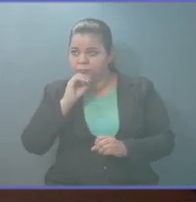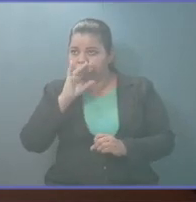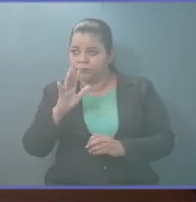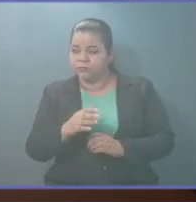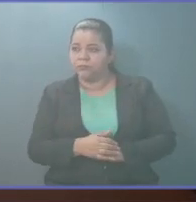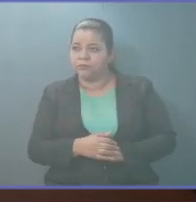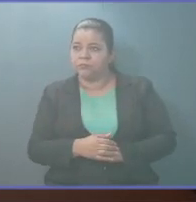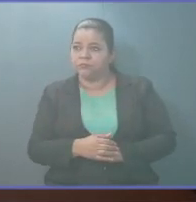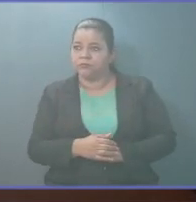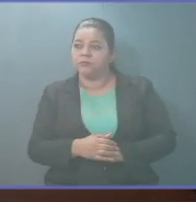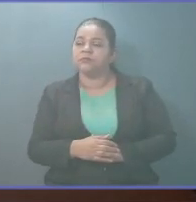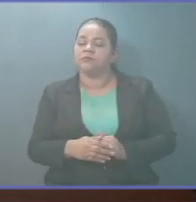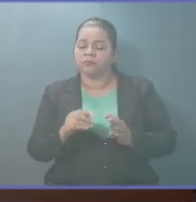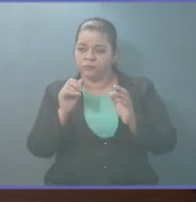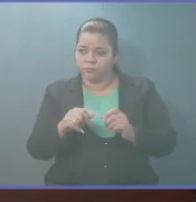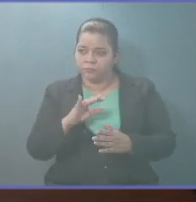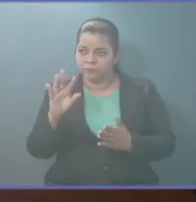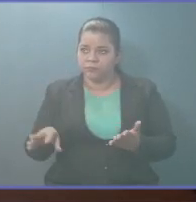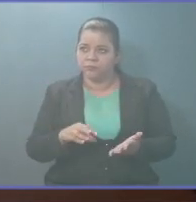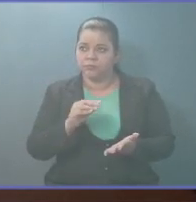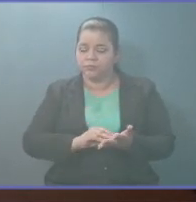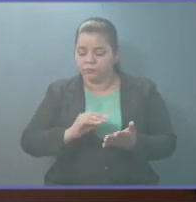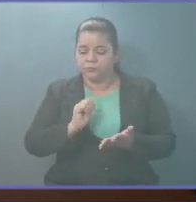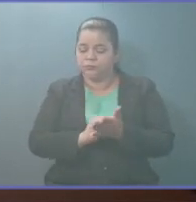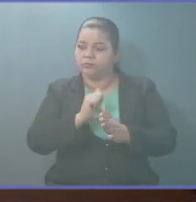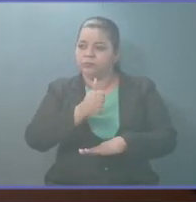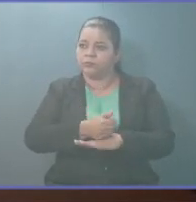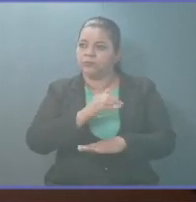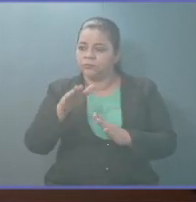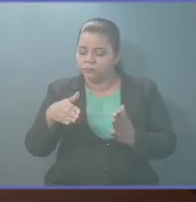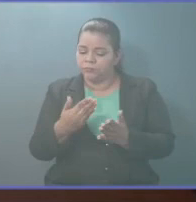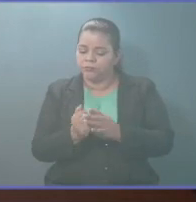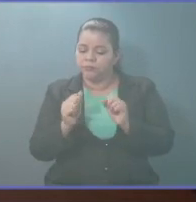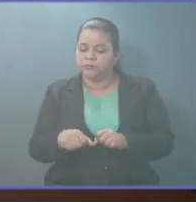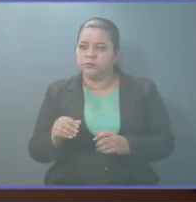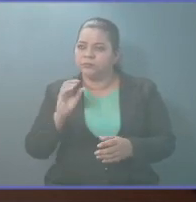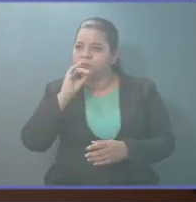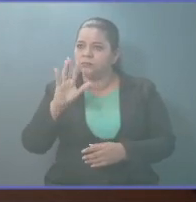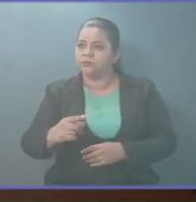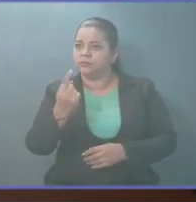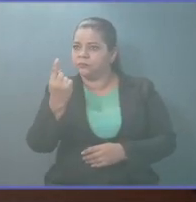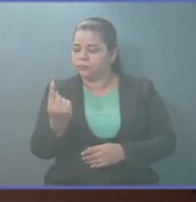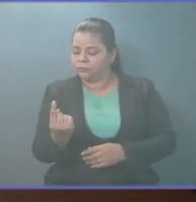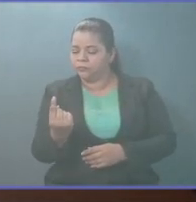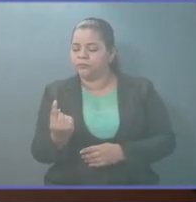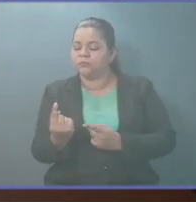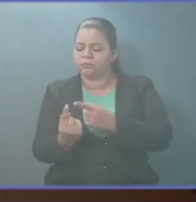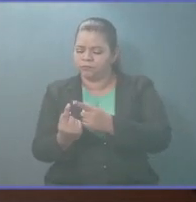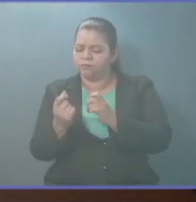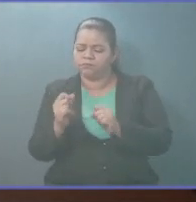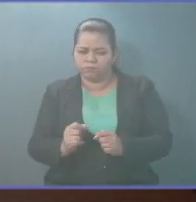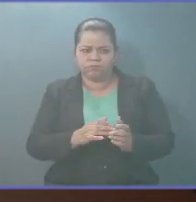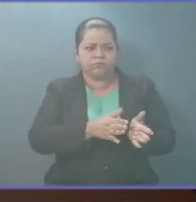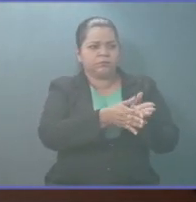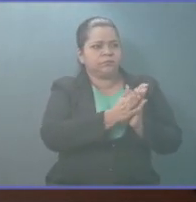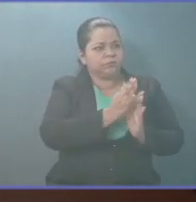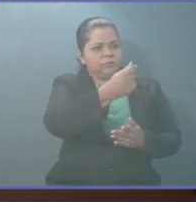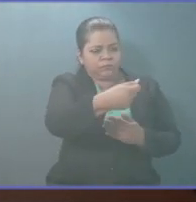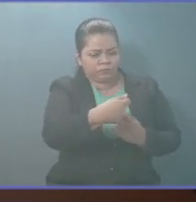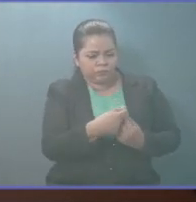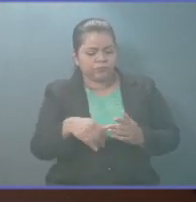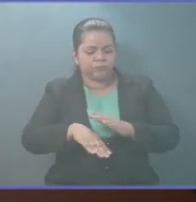un inciso donde establece que pueda señalar si la persona agraviada puede reclamar indemnización de conformidad al